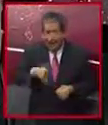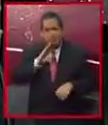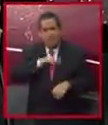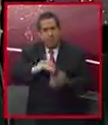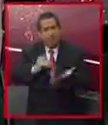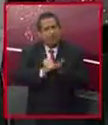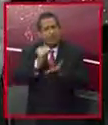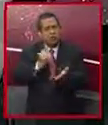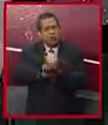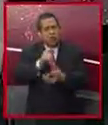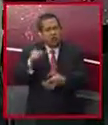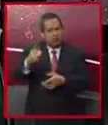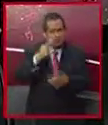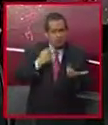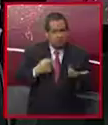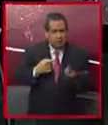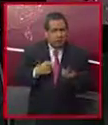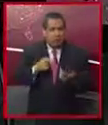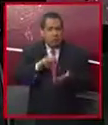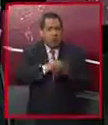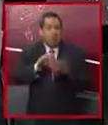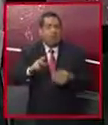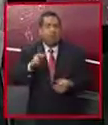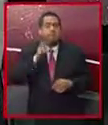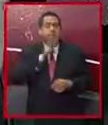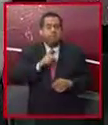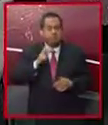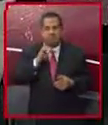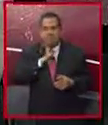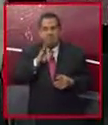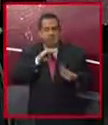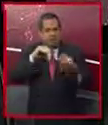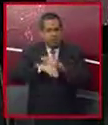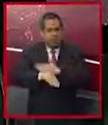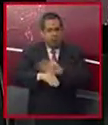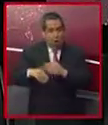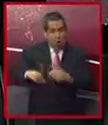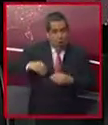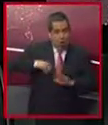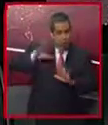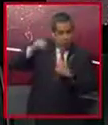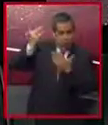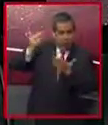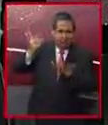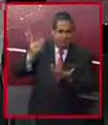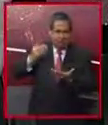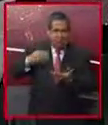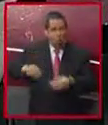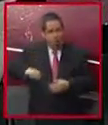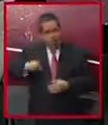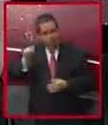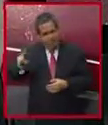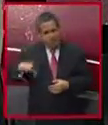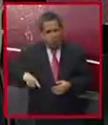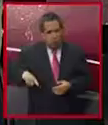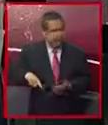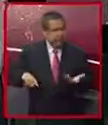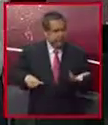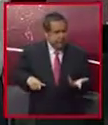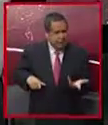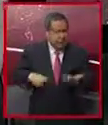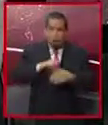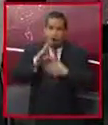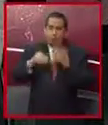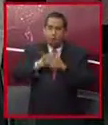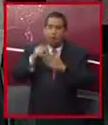que asumir. El quebranto en Pemex, para poner solo un ejemplo, pues no es culpa de las variables macroeconómicas, ni tiene todo que ver